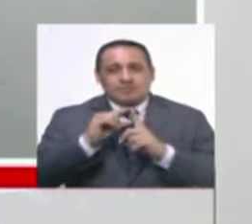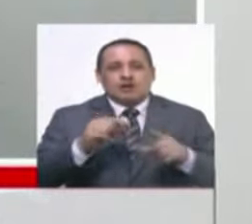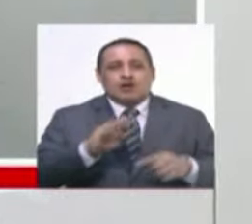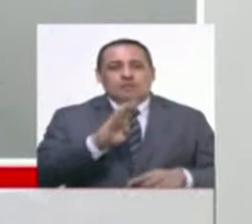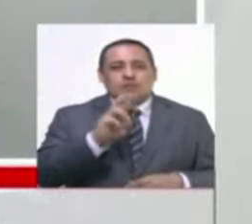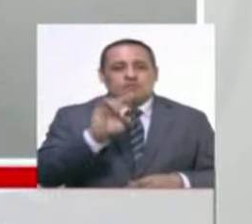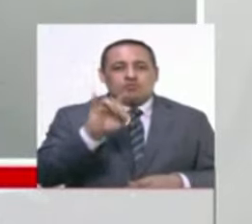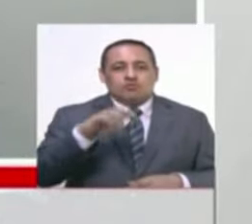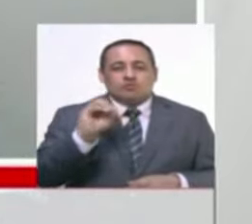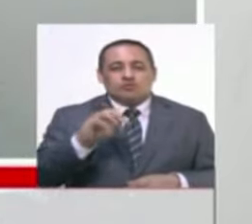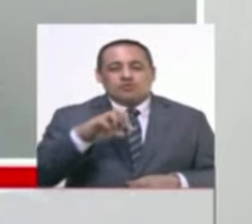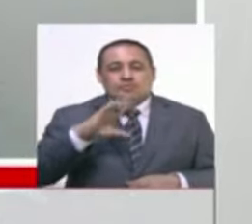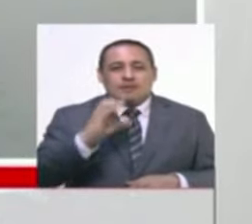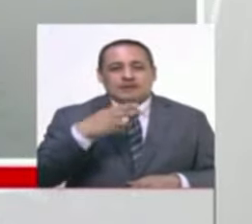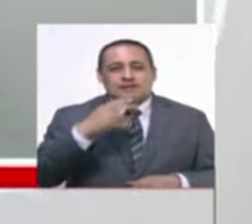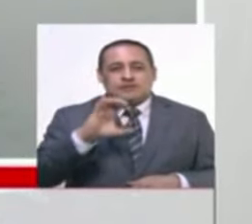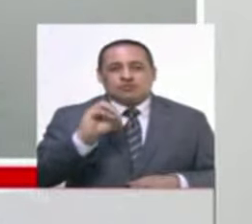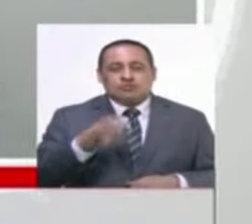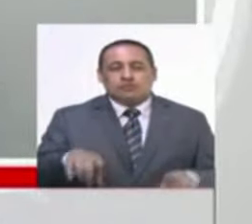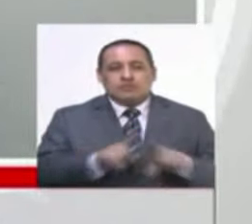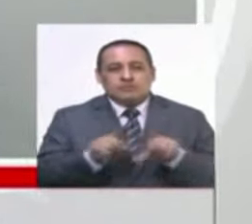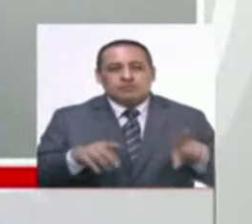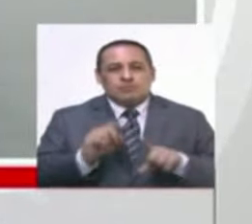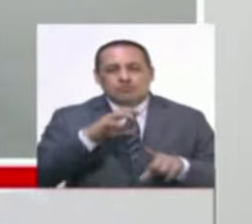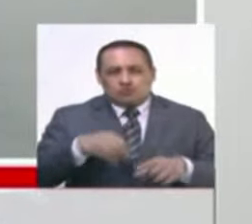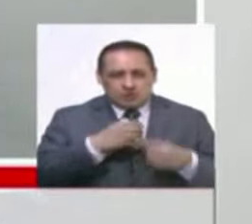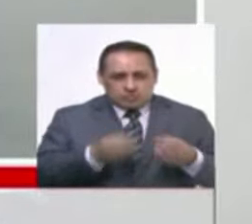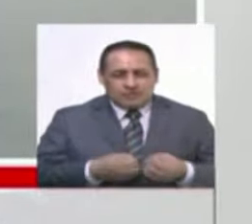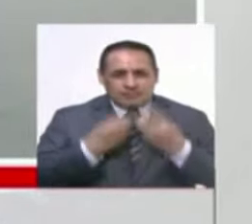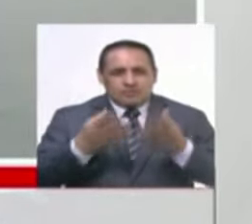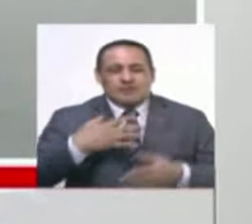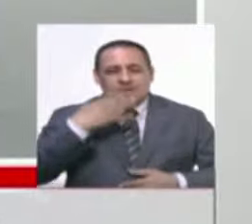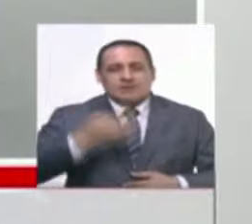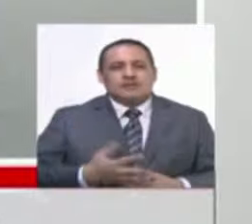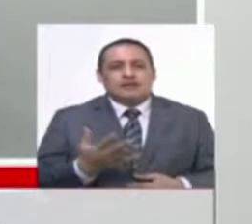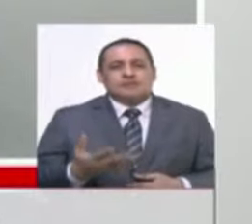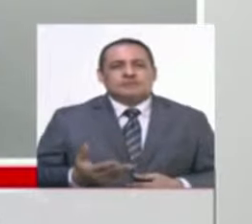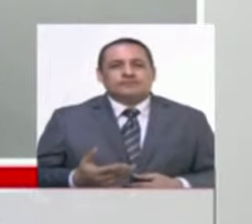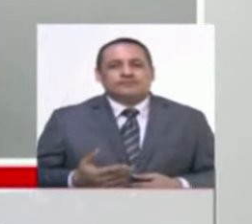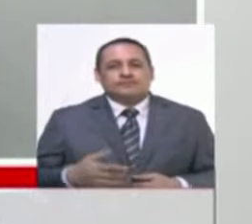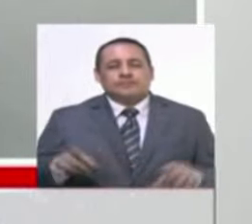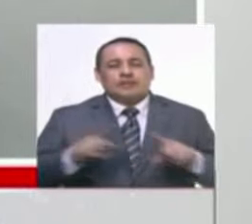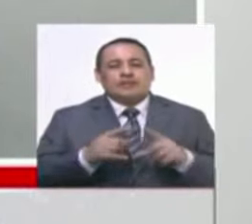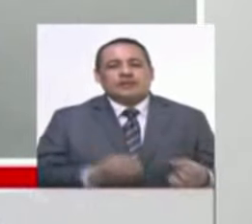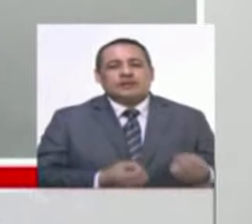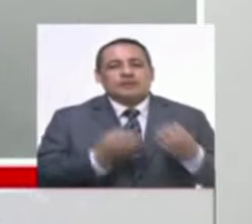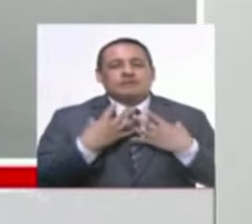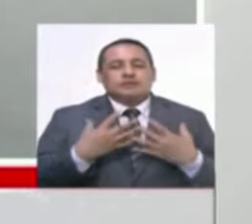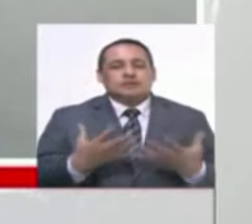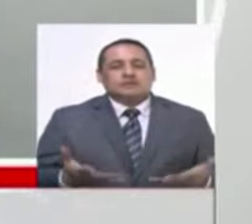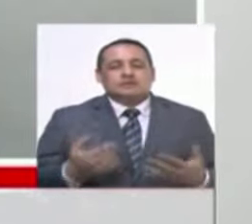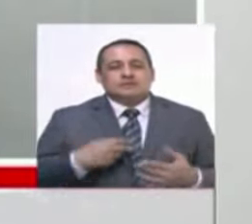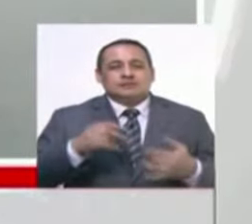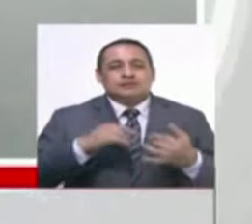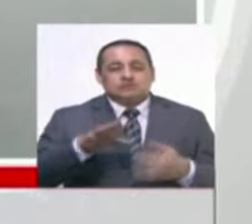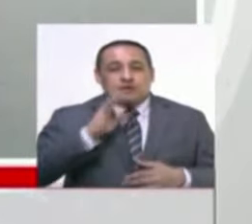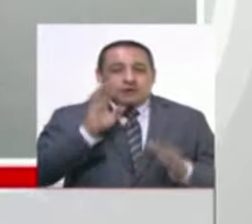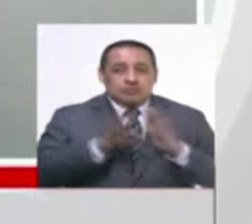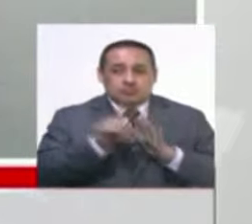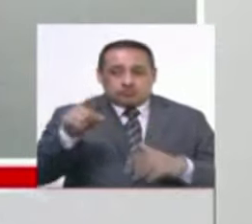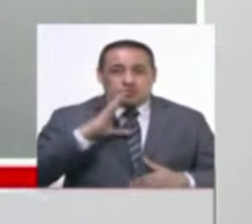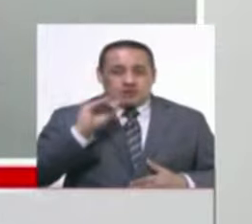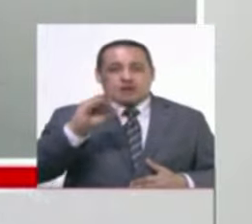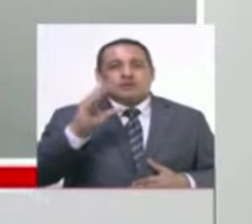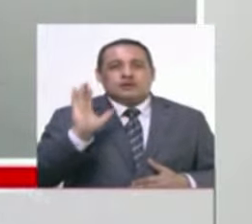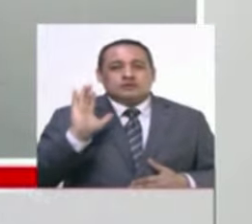Bruno Pacheco. Y yo le dije, Bruno, ¿por qué no declaras la verdad? Y él me dice, Samir, si tú declaras la